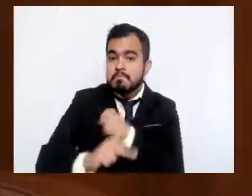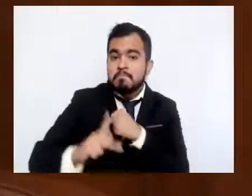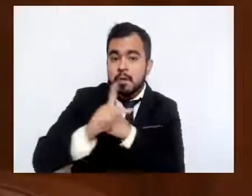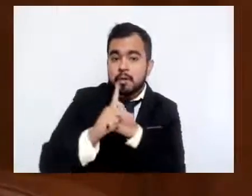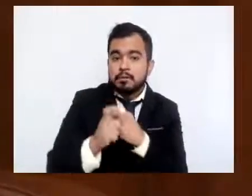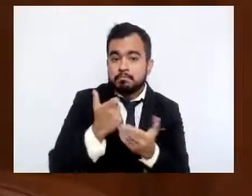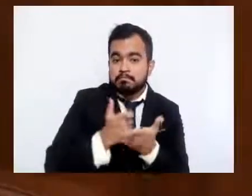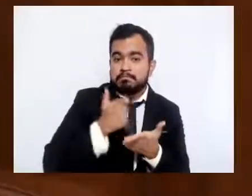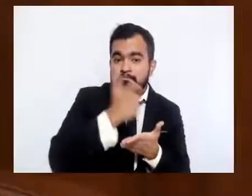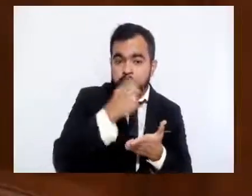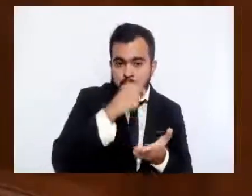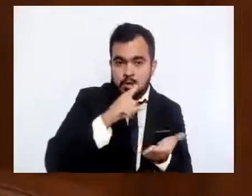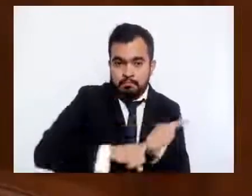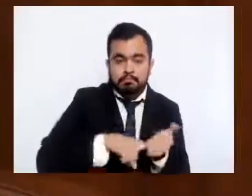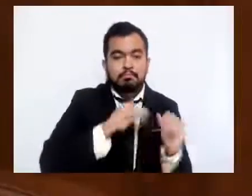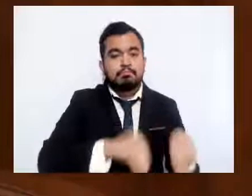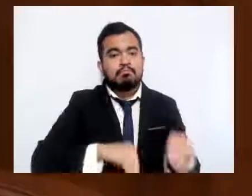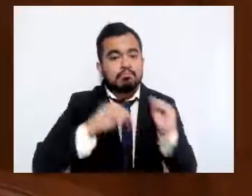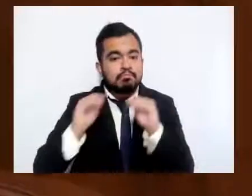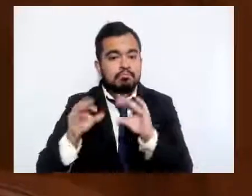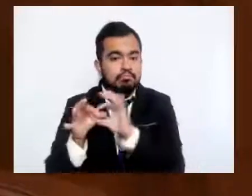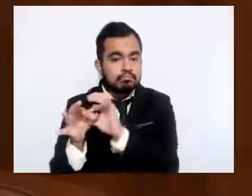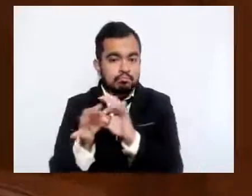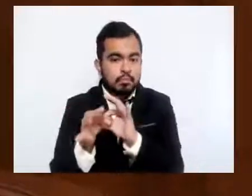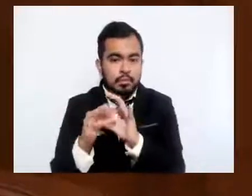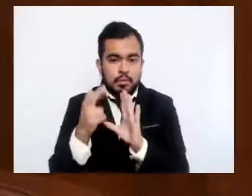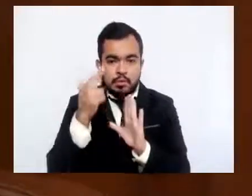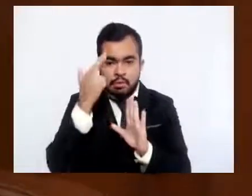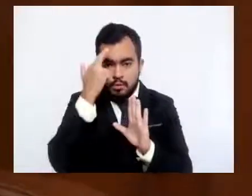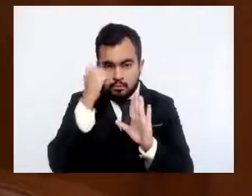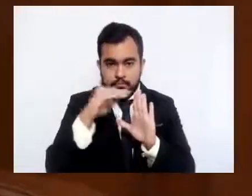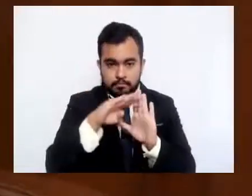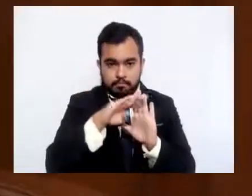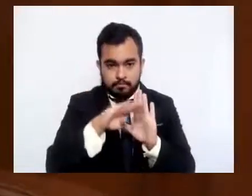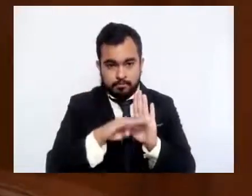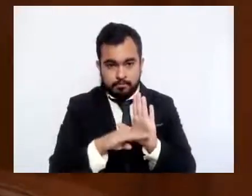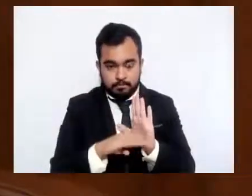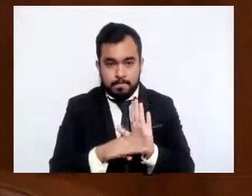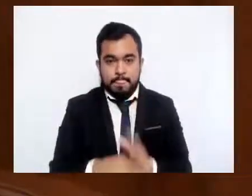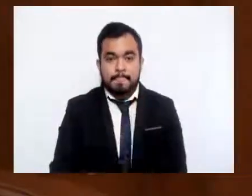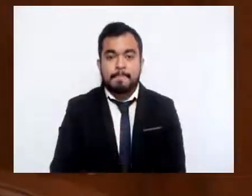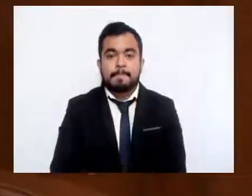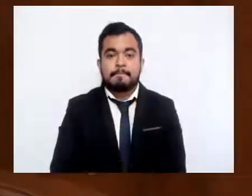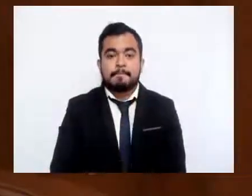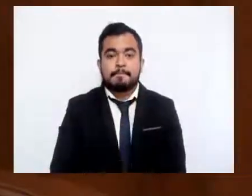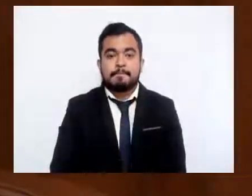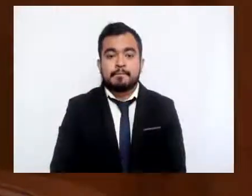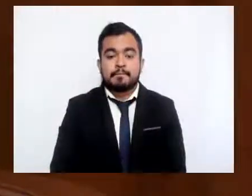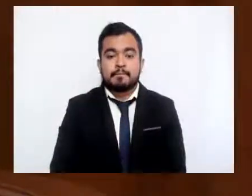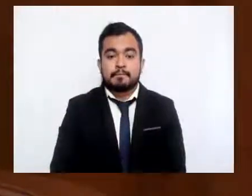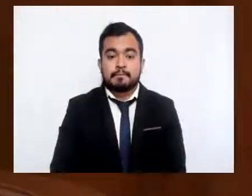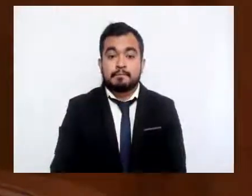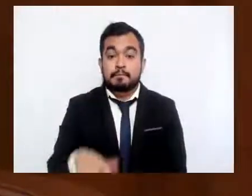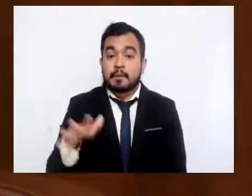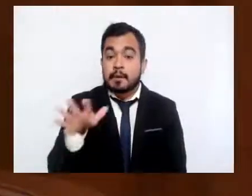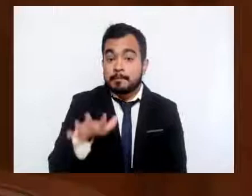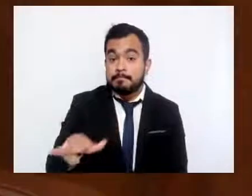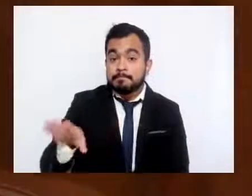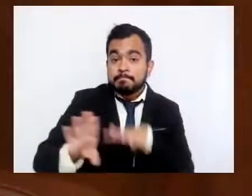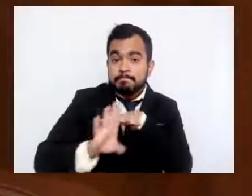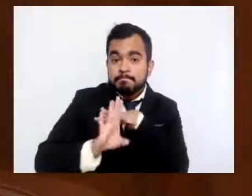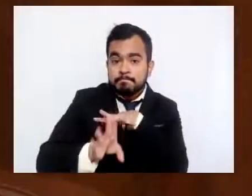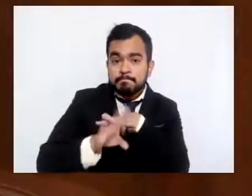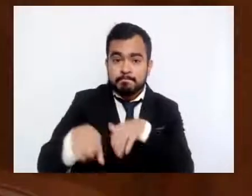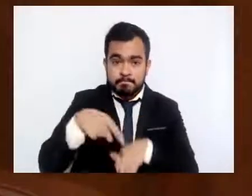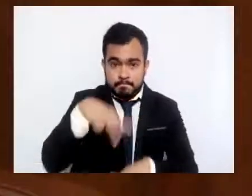siguiente exposición de motivos. La política migratoria de nuestro país contempla el respeto irrestricto